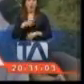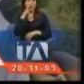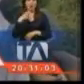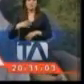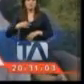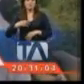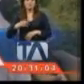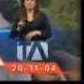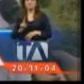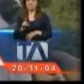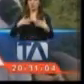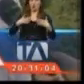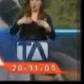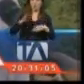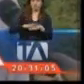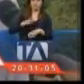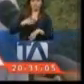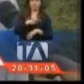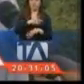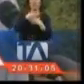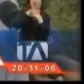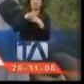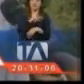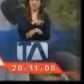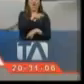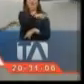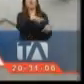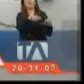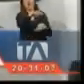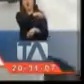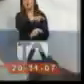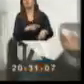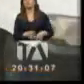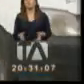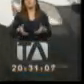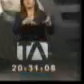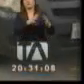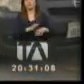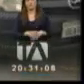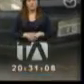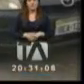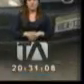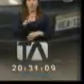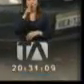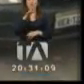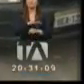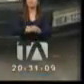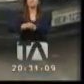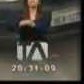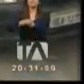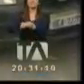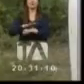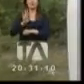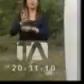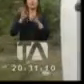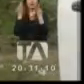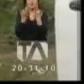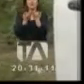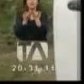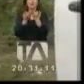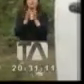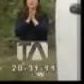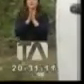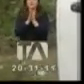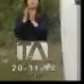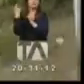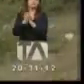voluntaria él también aceptó, incluso también indicó el lugar exacto a donde lo había dejado. El presunto responsable de este femicidio está detenido. Los familiares de Jessica